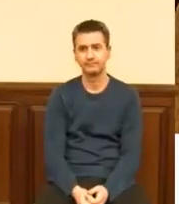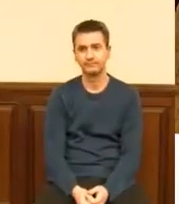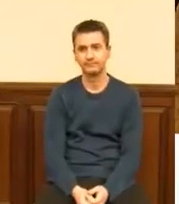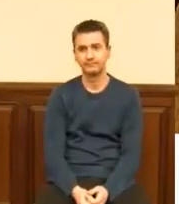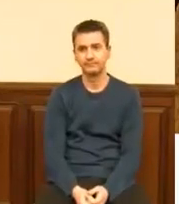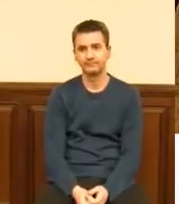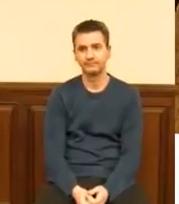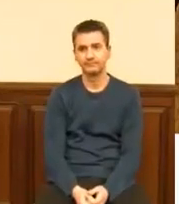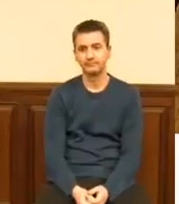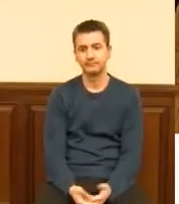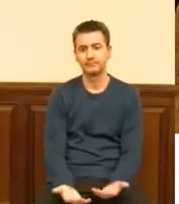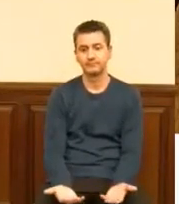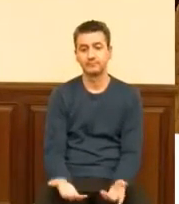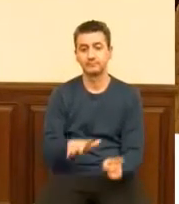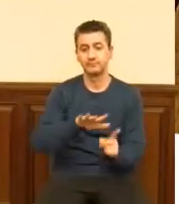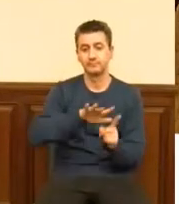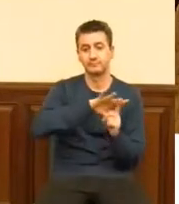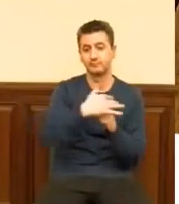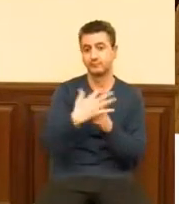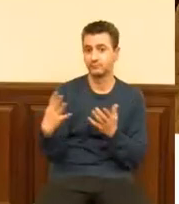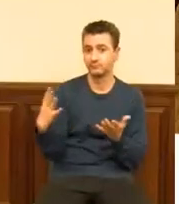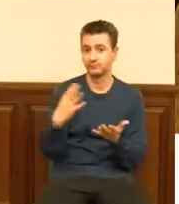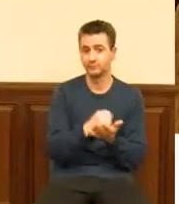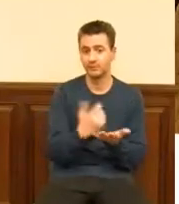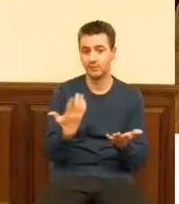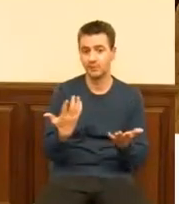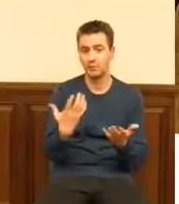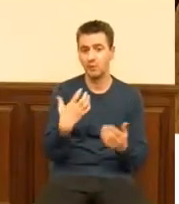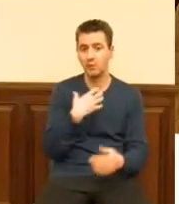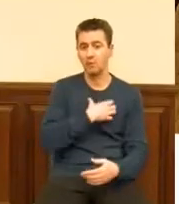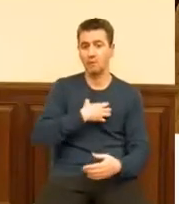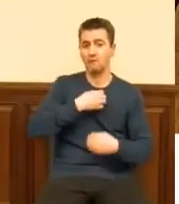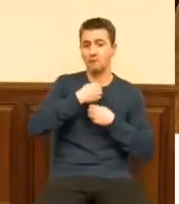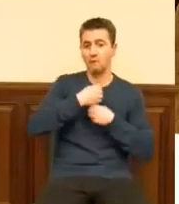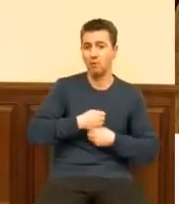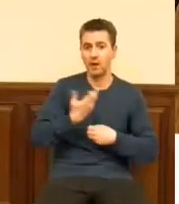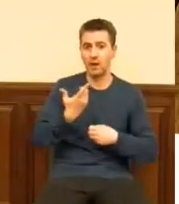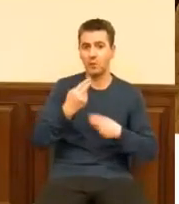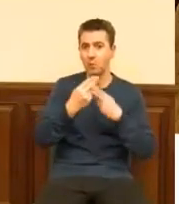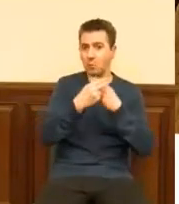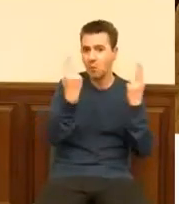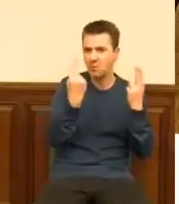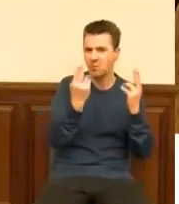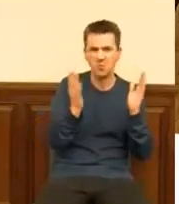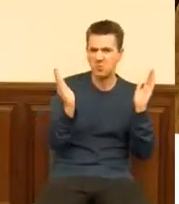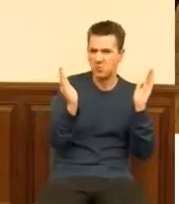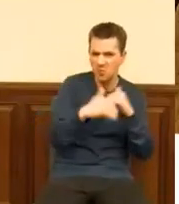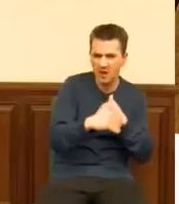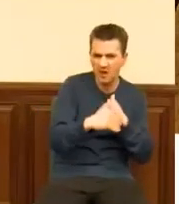en todos estos casos también entiendo que es que no hay ningún funcionario público